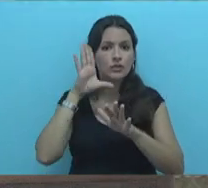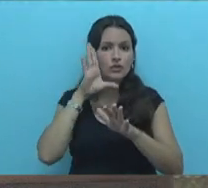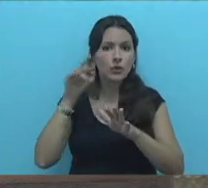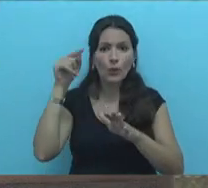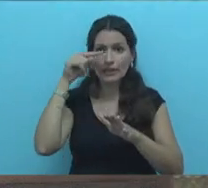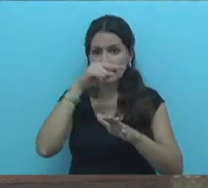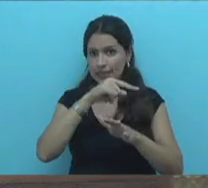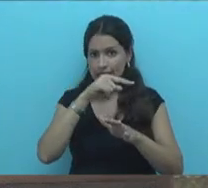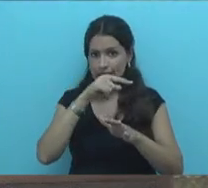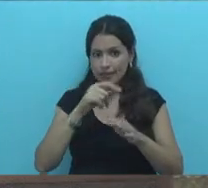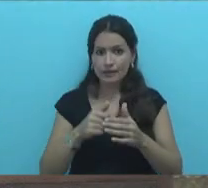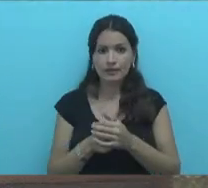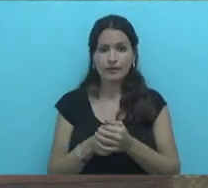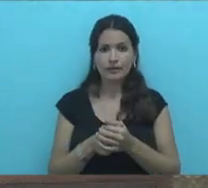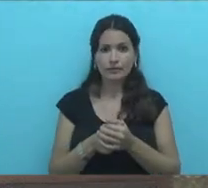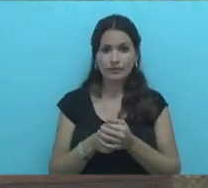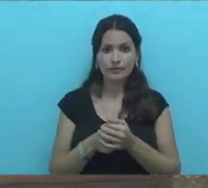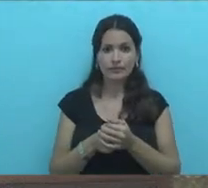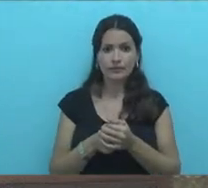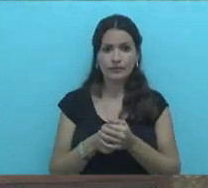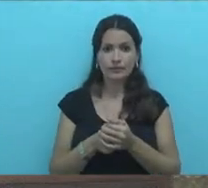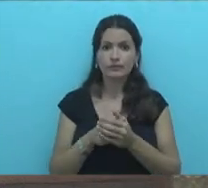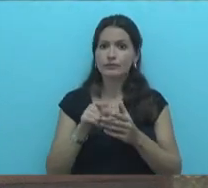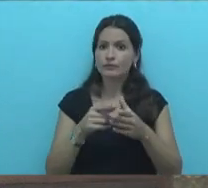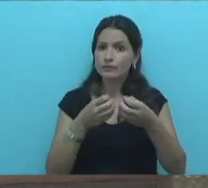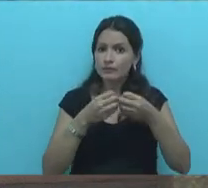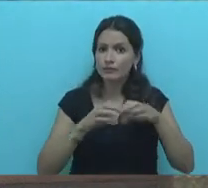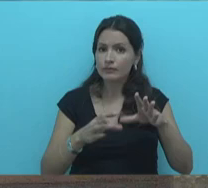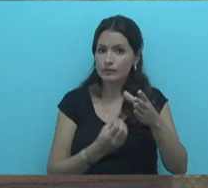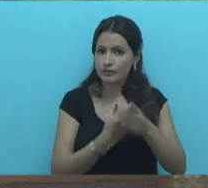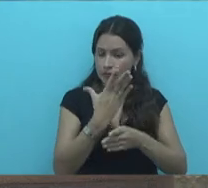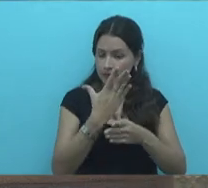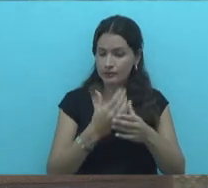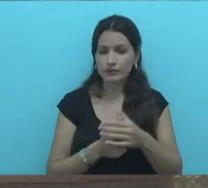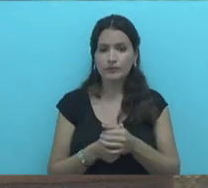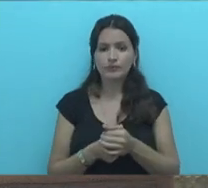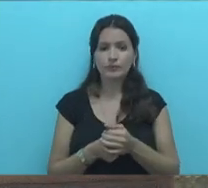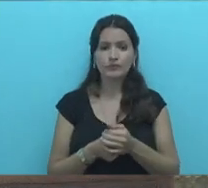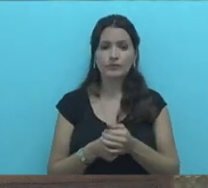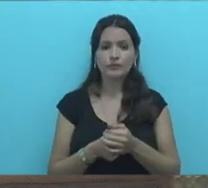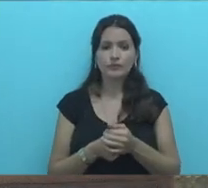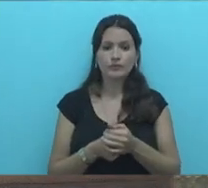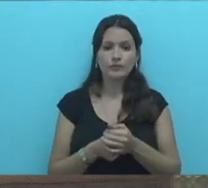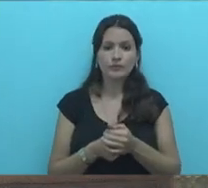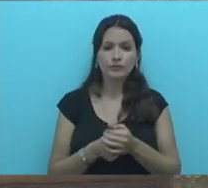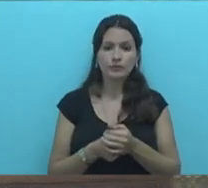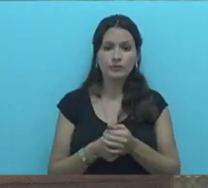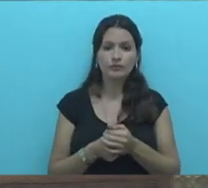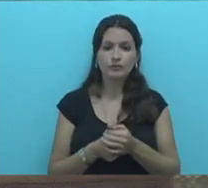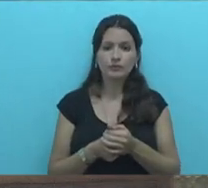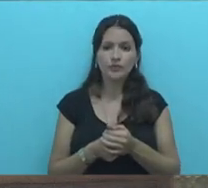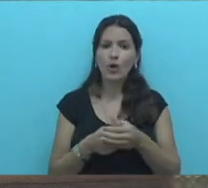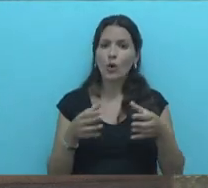tal Alcides López Aufrán, que luego sería nada menos que el represor del Cordobazo, fundó con